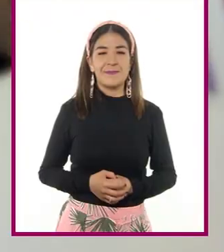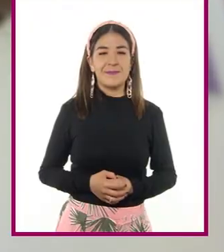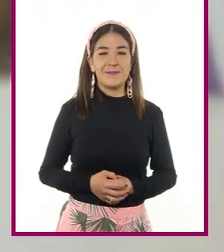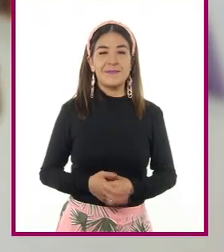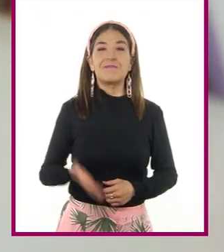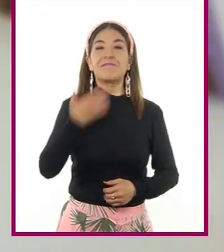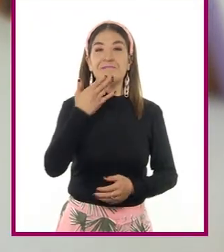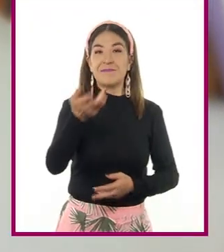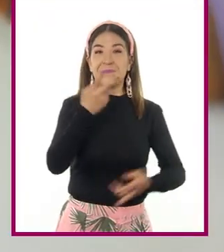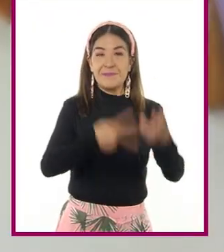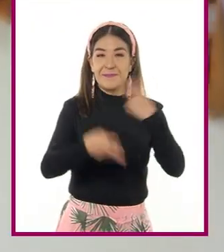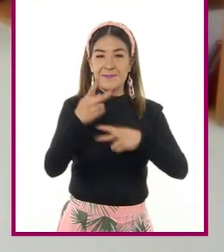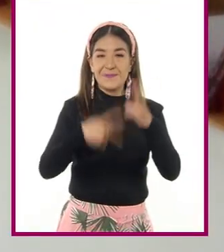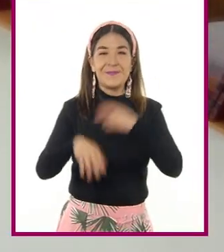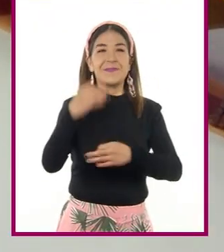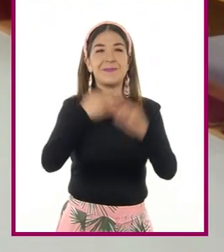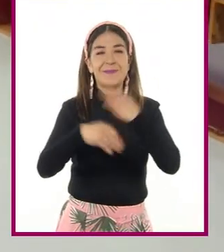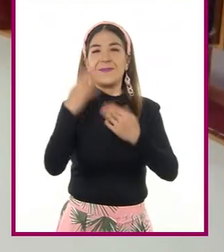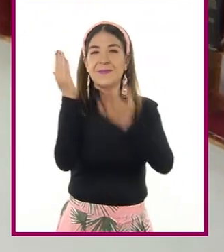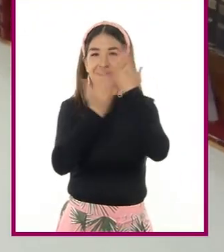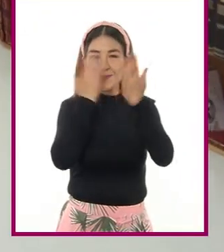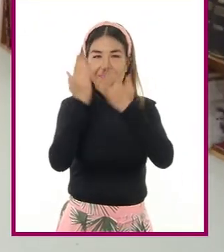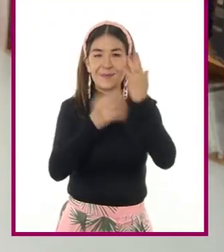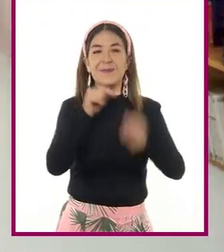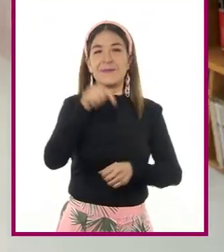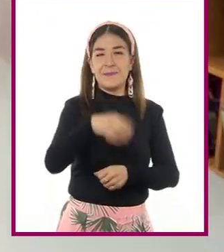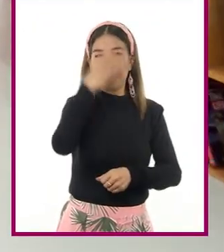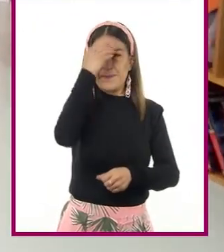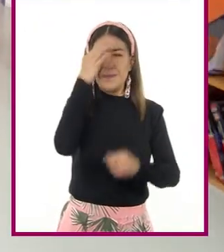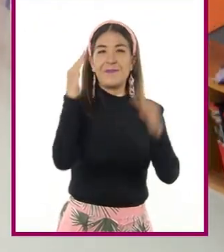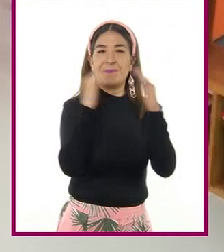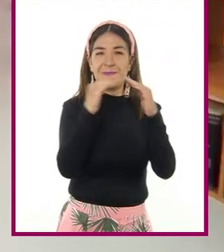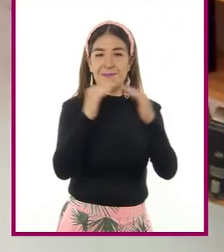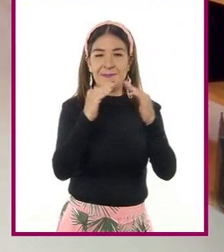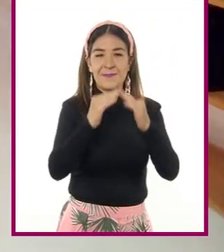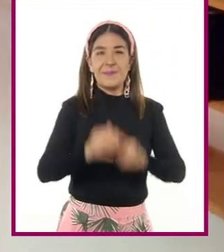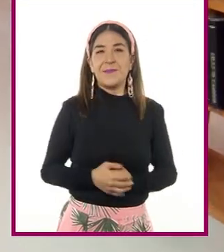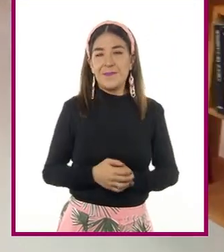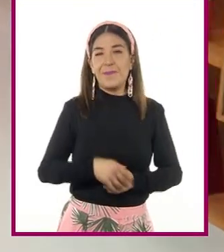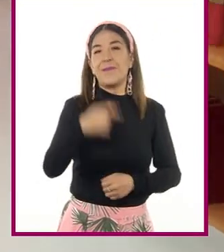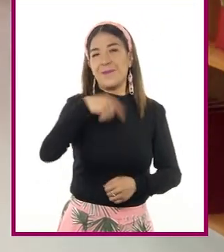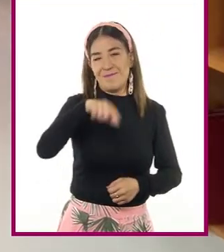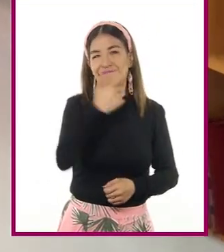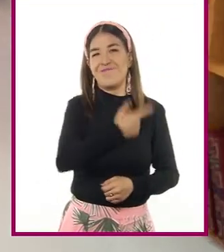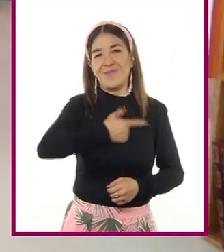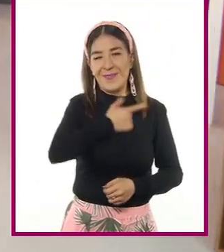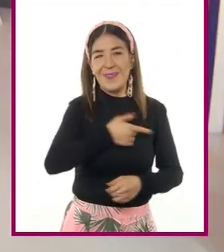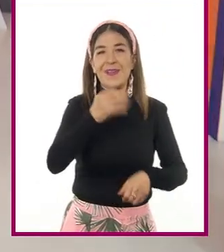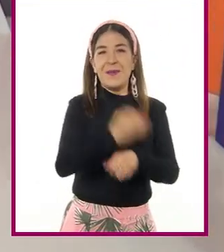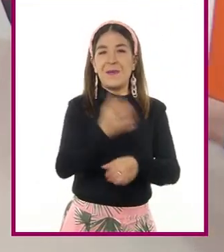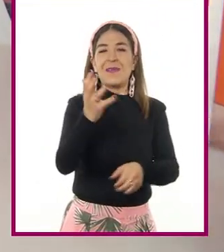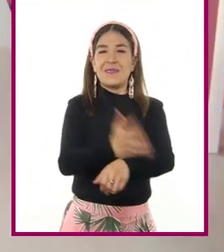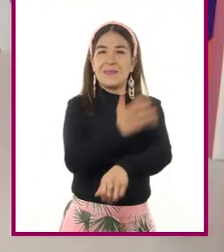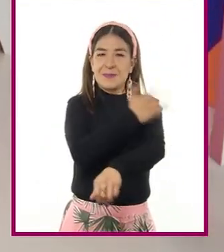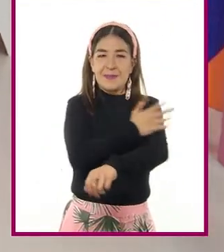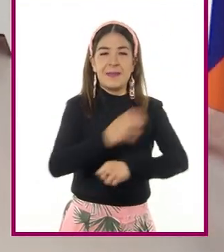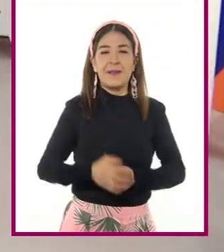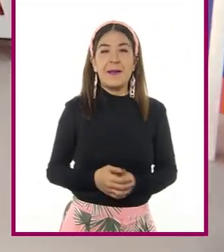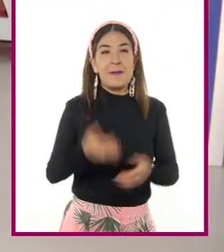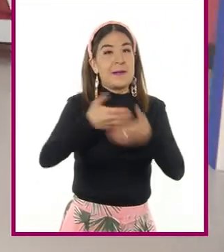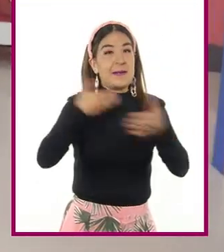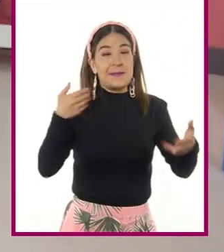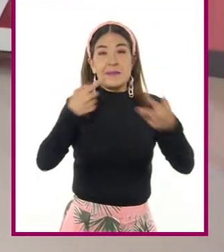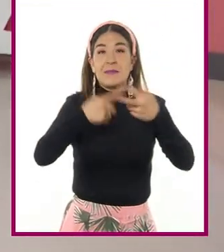Sean bienvenidas y bienvenidos estudiantes de secundaria a la estrategia de Aprende en Casa. Nos da mucho gusto que nos acompañen. Antes